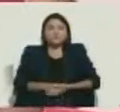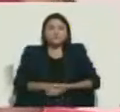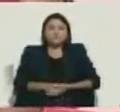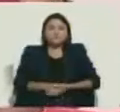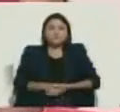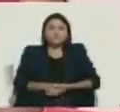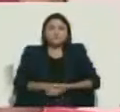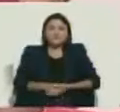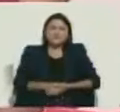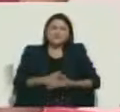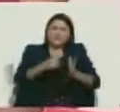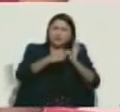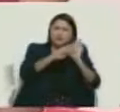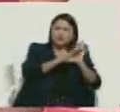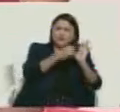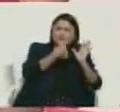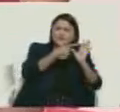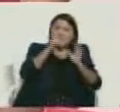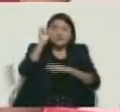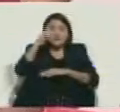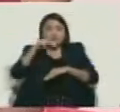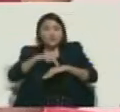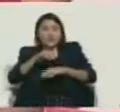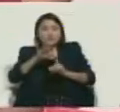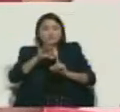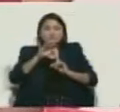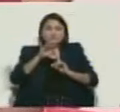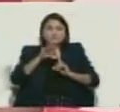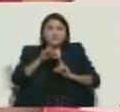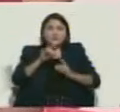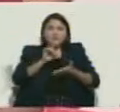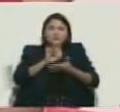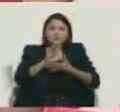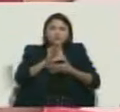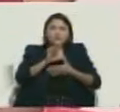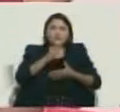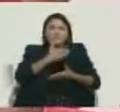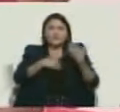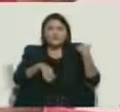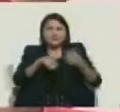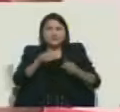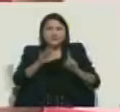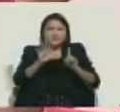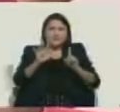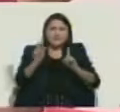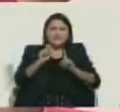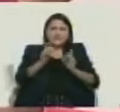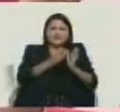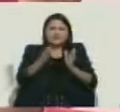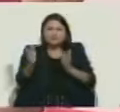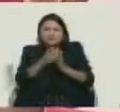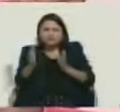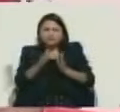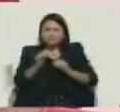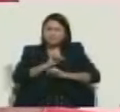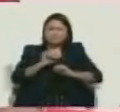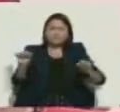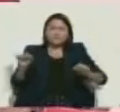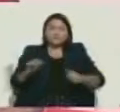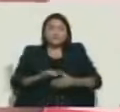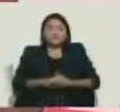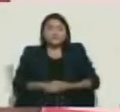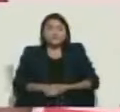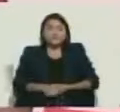que una asamblea es electa para sacar al presidente en 6 meses? ¿Dónde dice? Él lo comenzó,